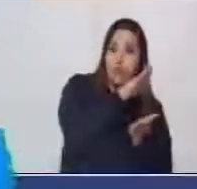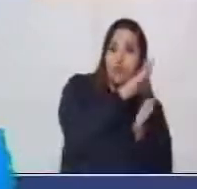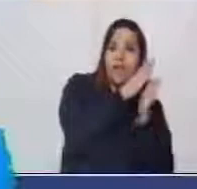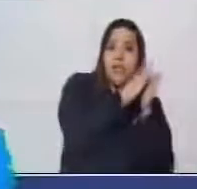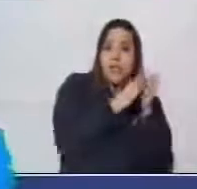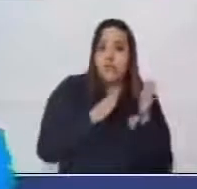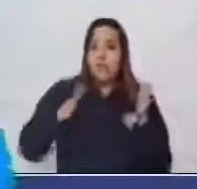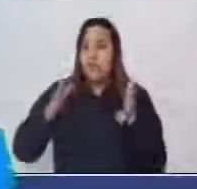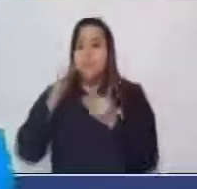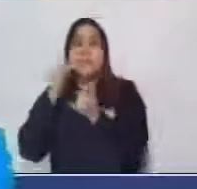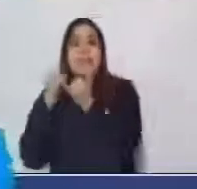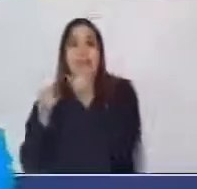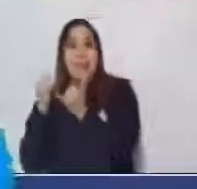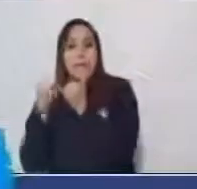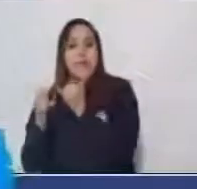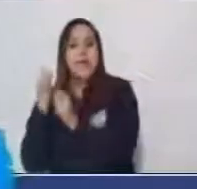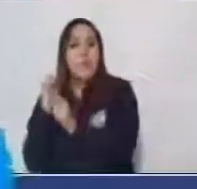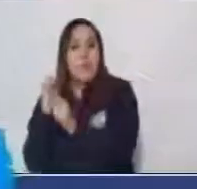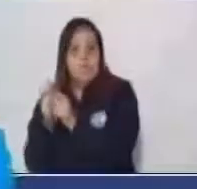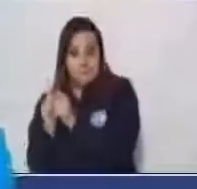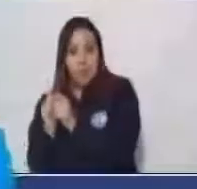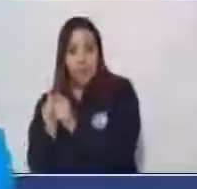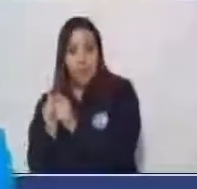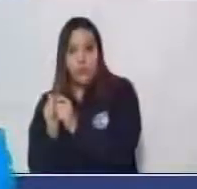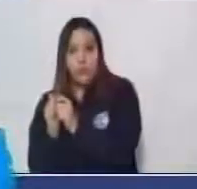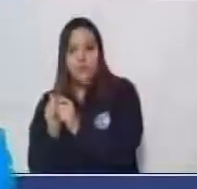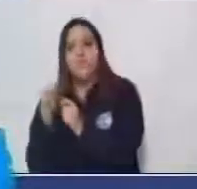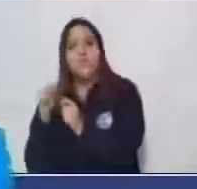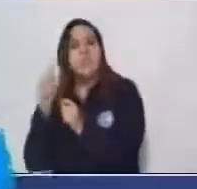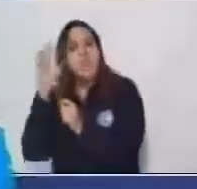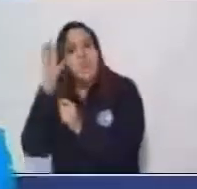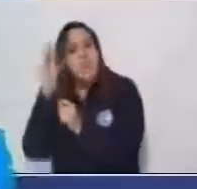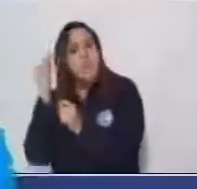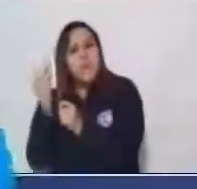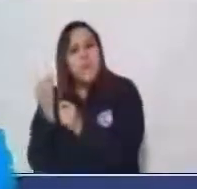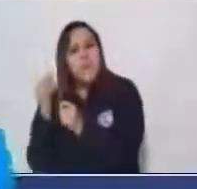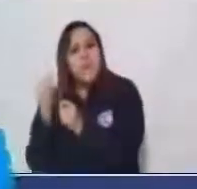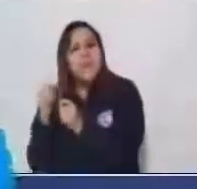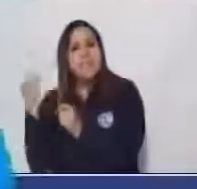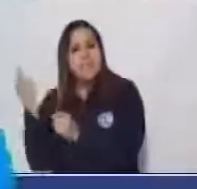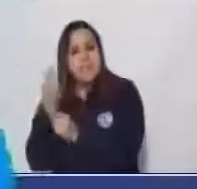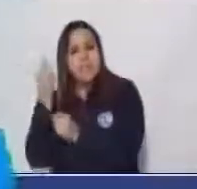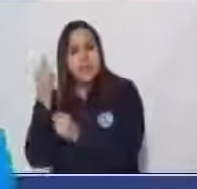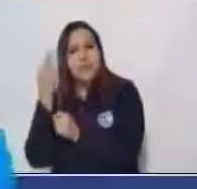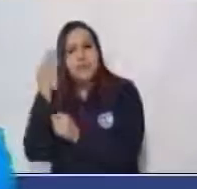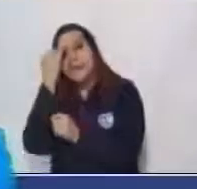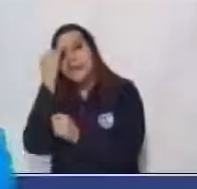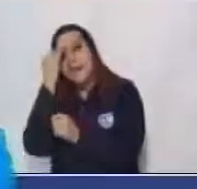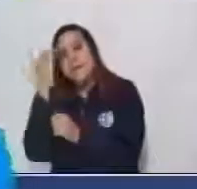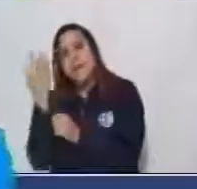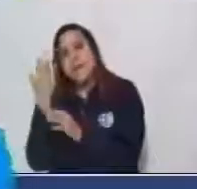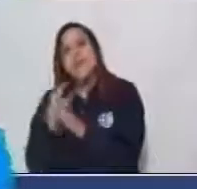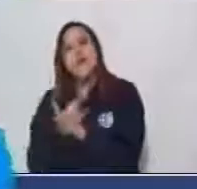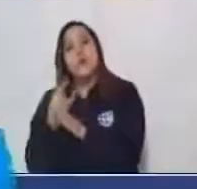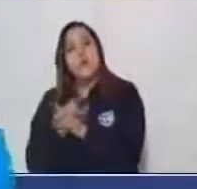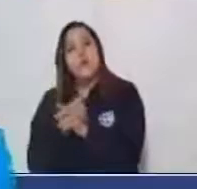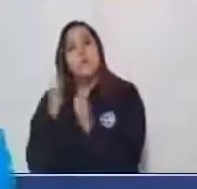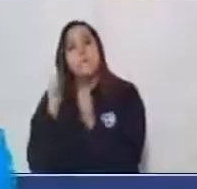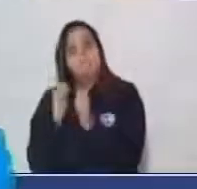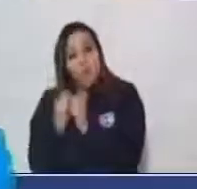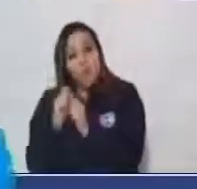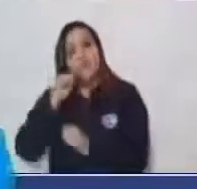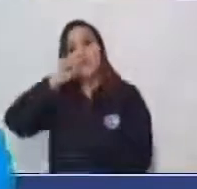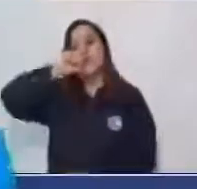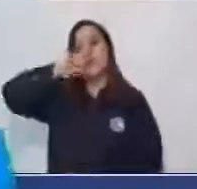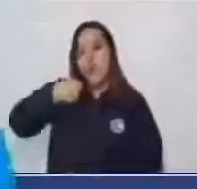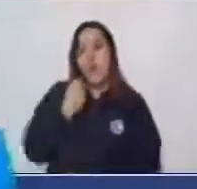punto. ¿Por qué crees que es importante entonces saber utilizar esto? Los puntos, las comas, los